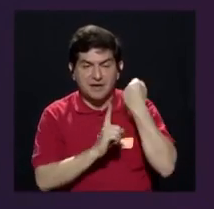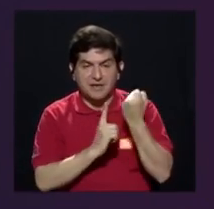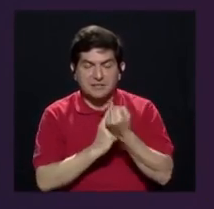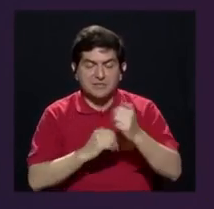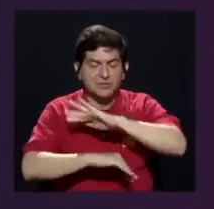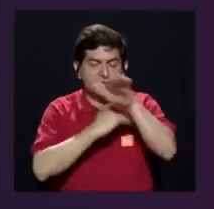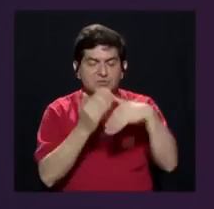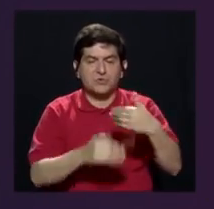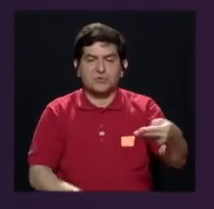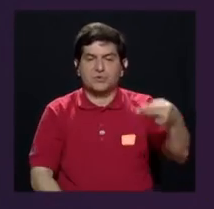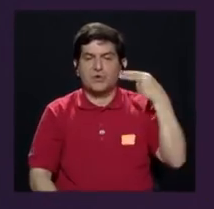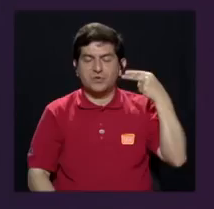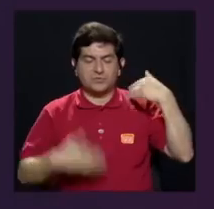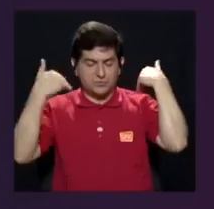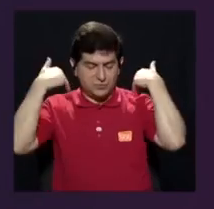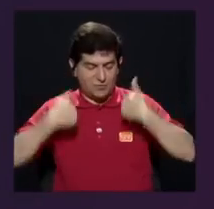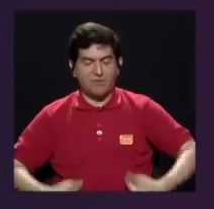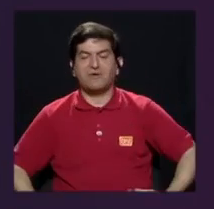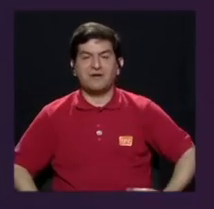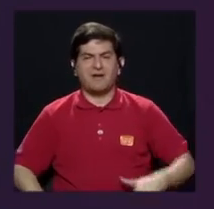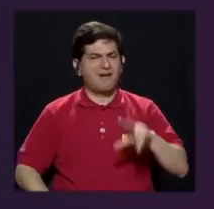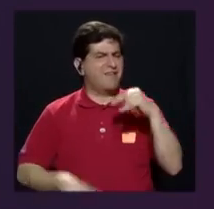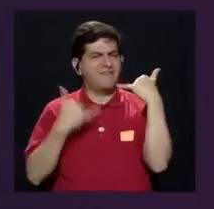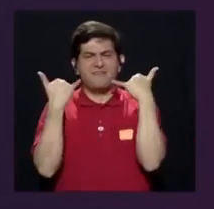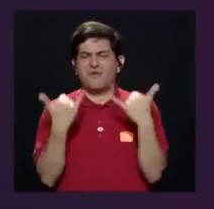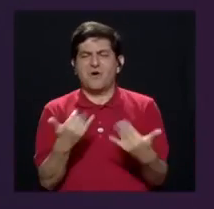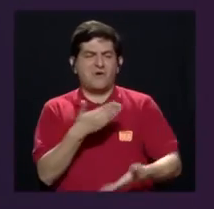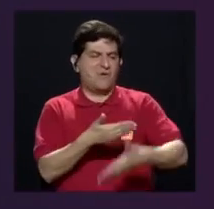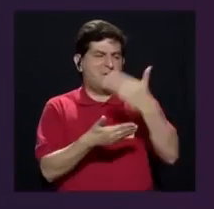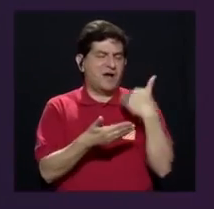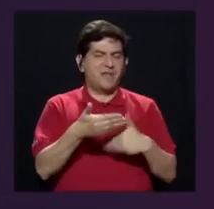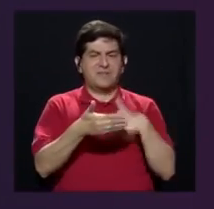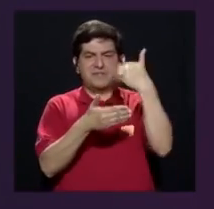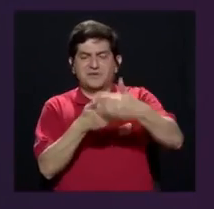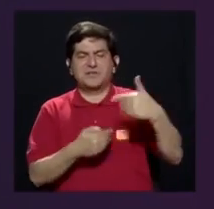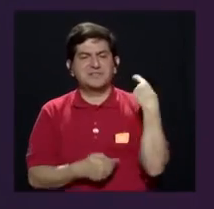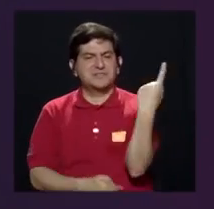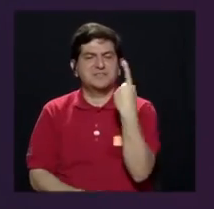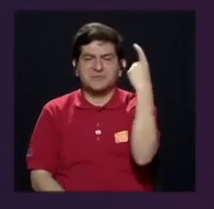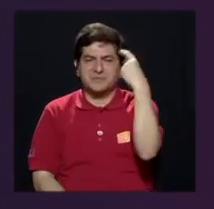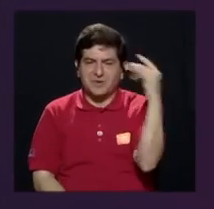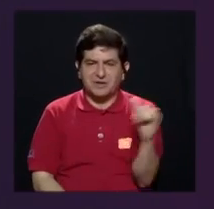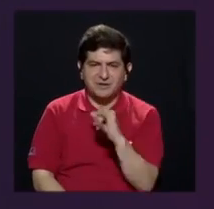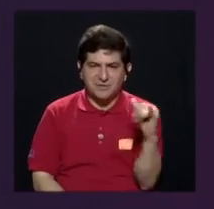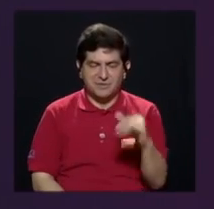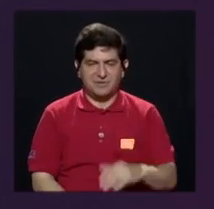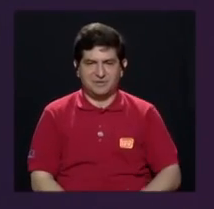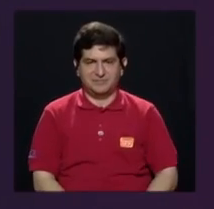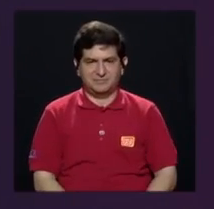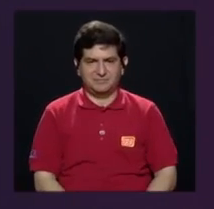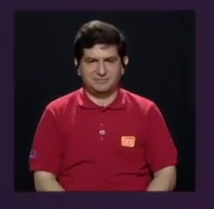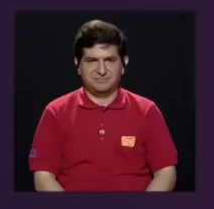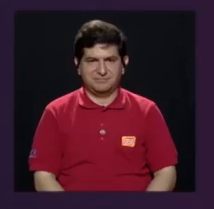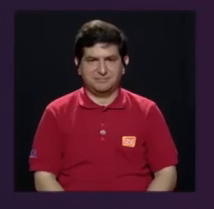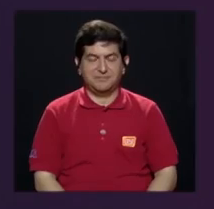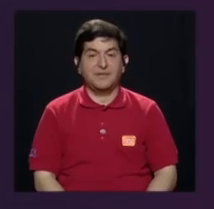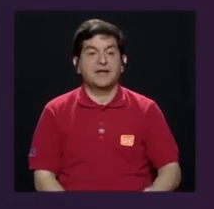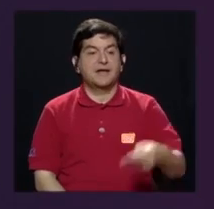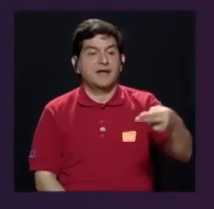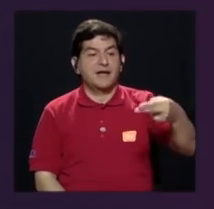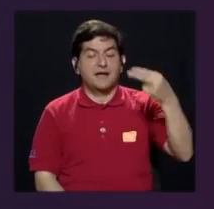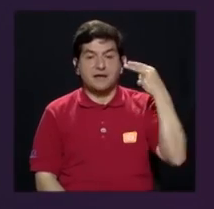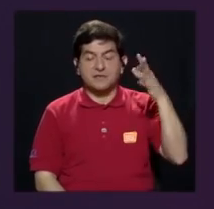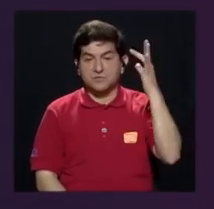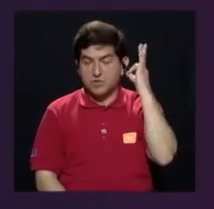toda la historia del ser humano no es ahora ni antes ni después siempre se pensó así inclusive en la historia